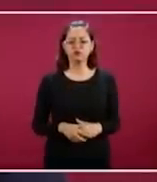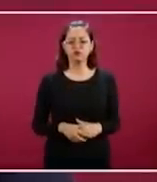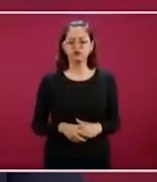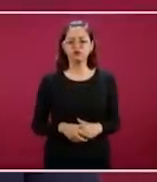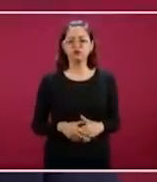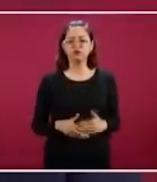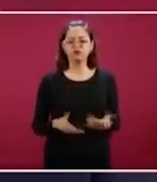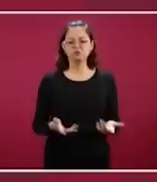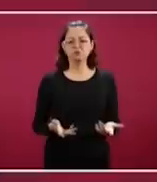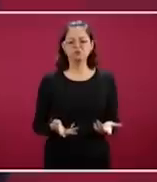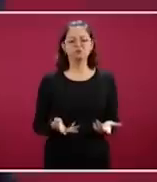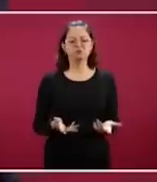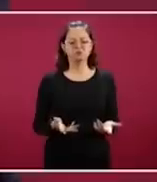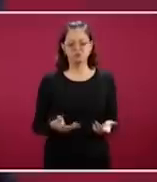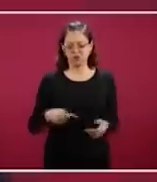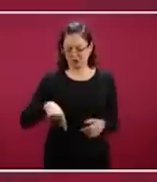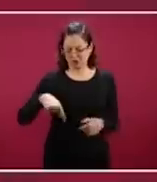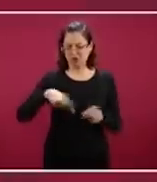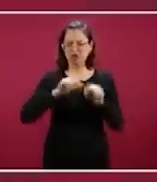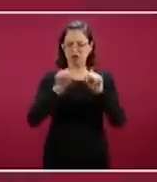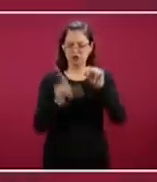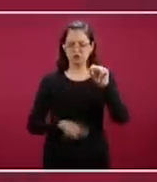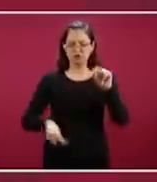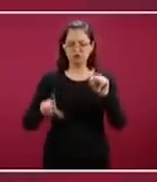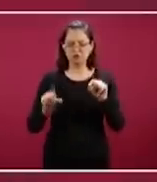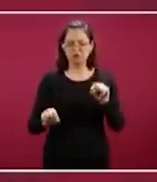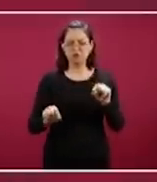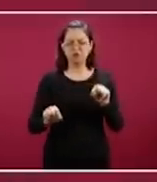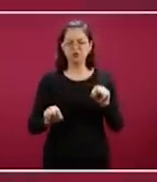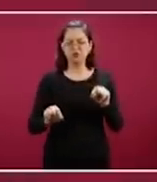de que podemos los mexicanos